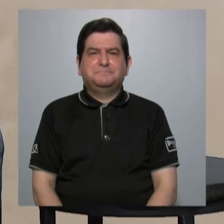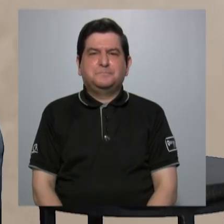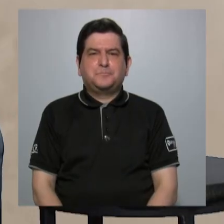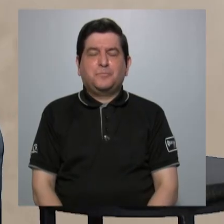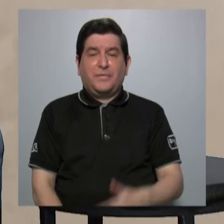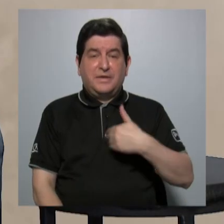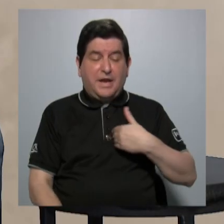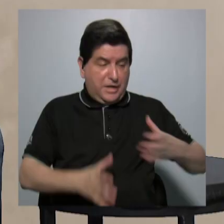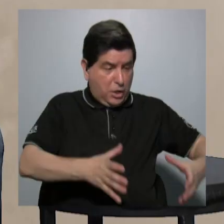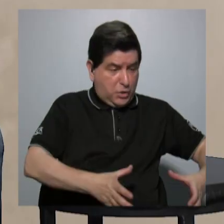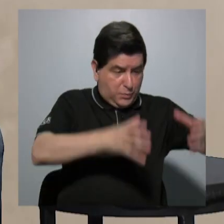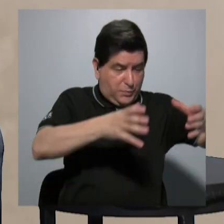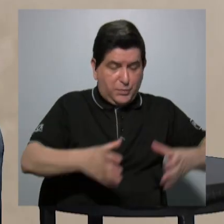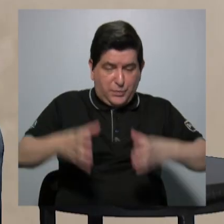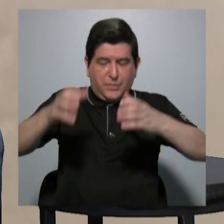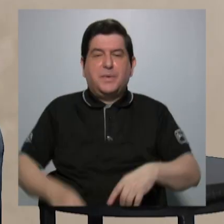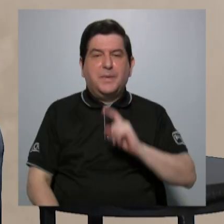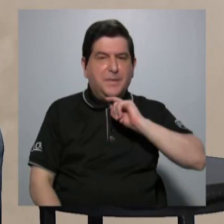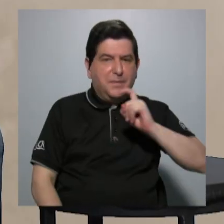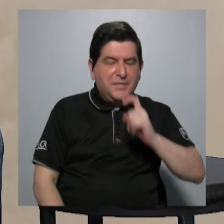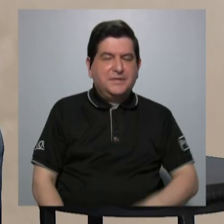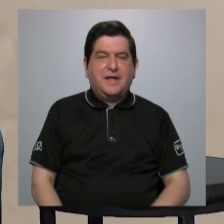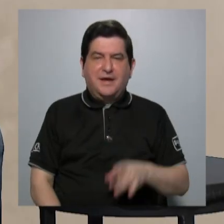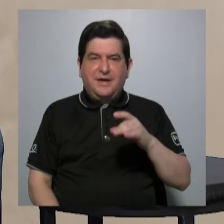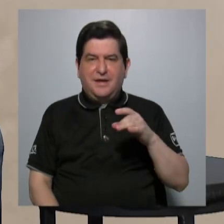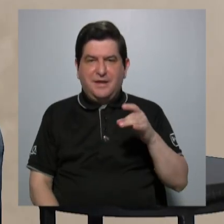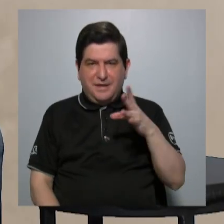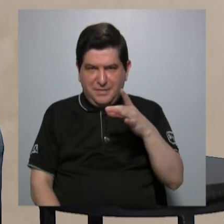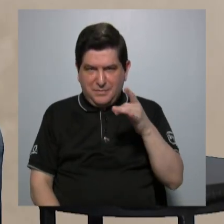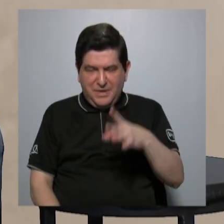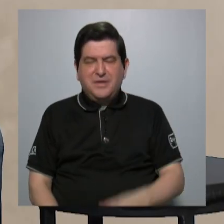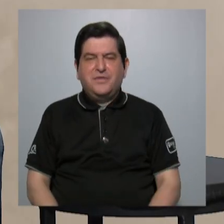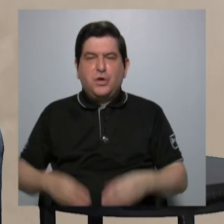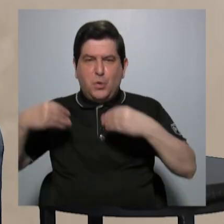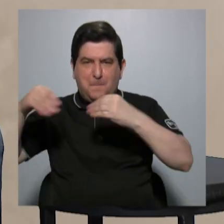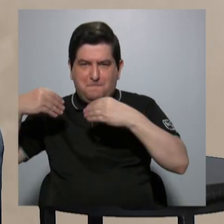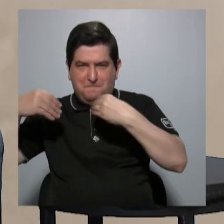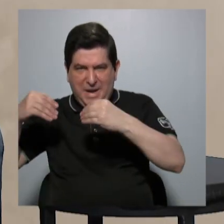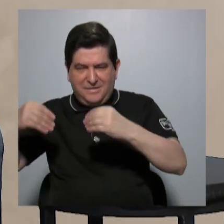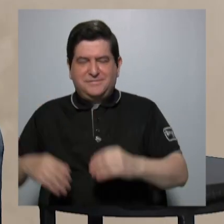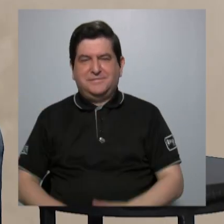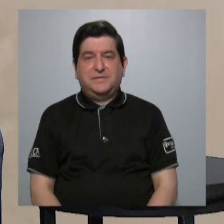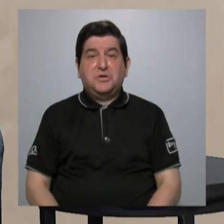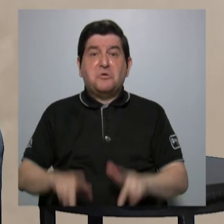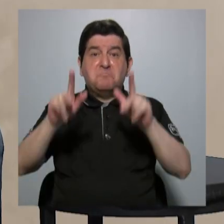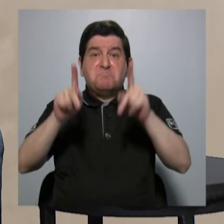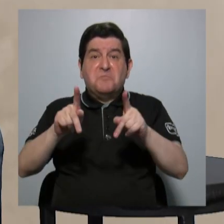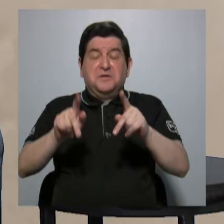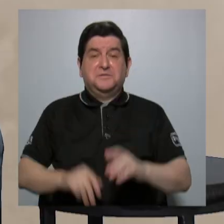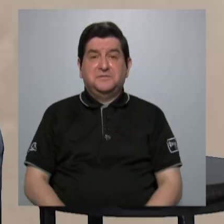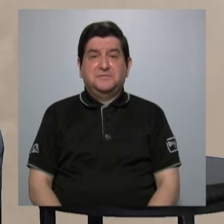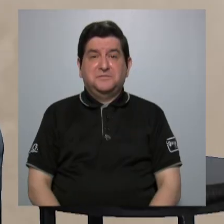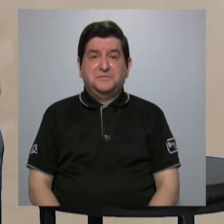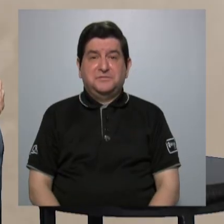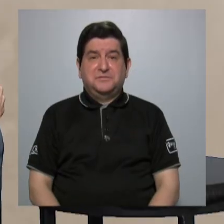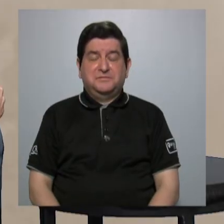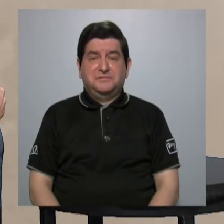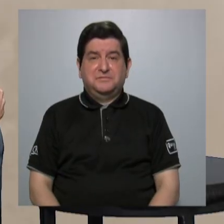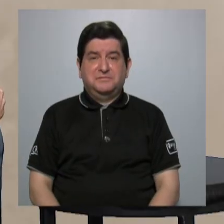Teniendo los recipientes para latas, para vidrio, para plásticos, la gente